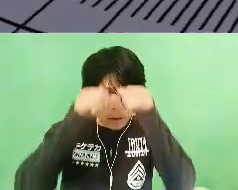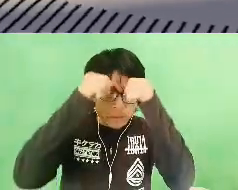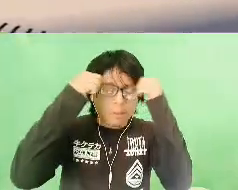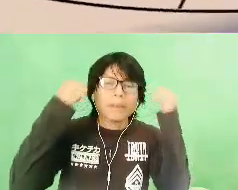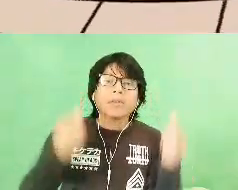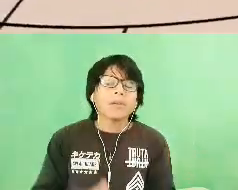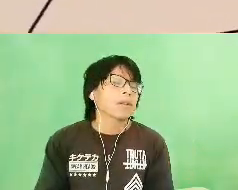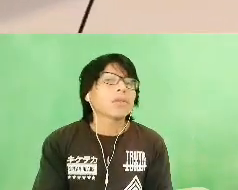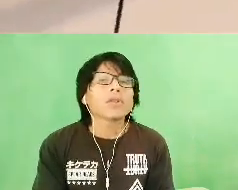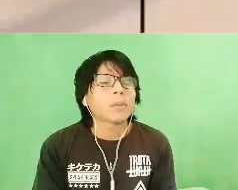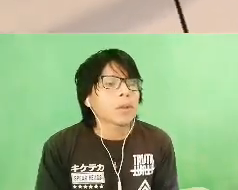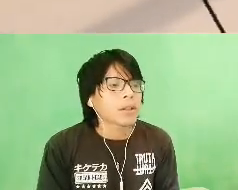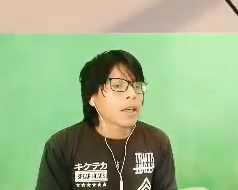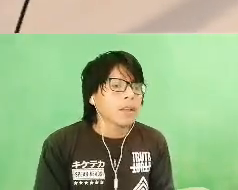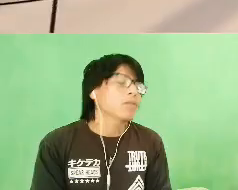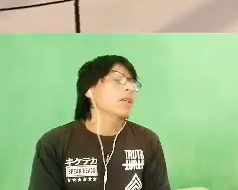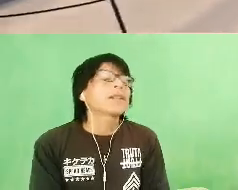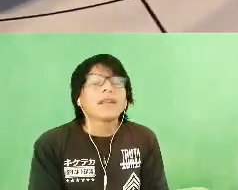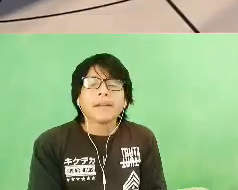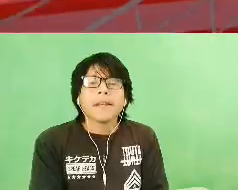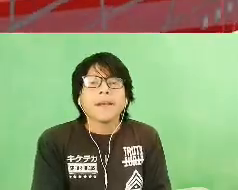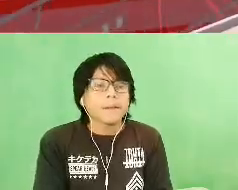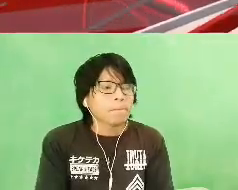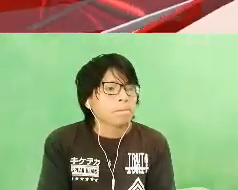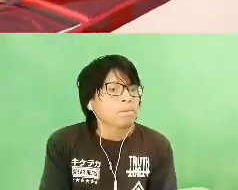Días mexicanos y paisanos tabasqueños, espero que tengan